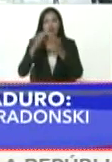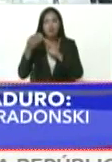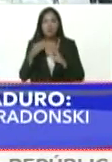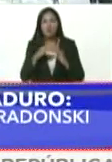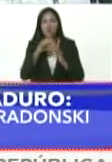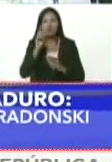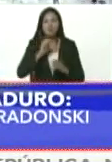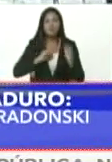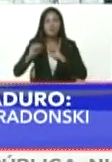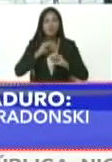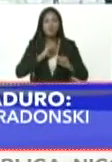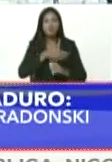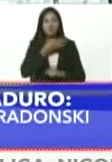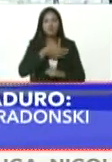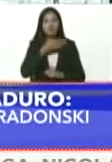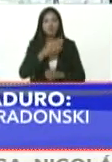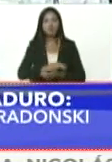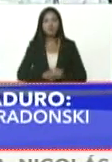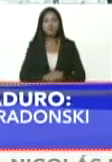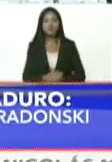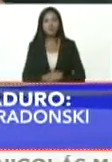los movimientos sociales.